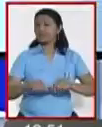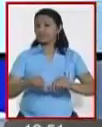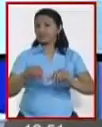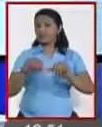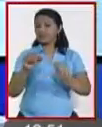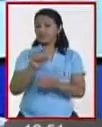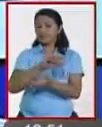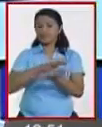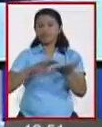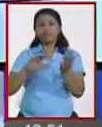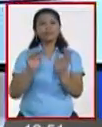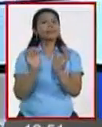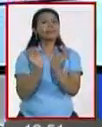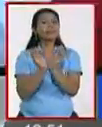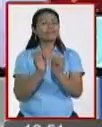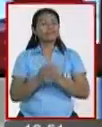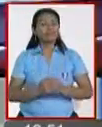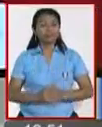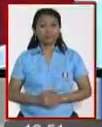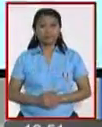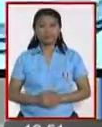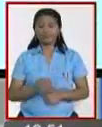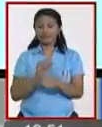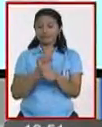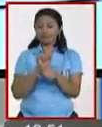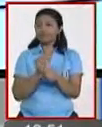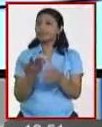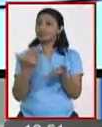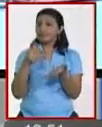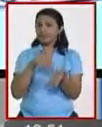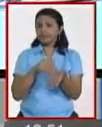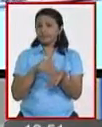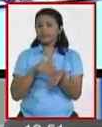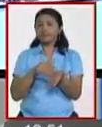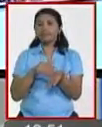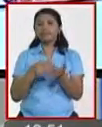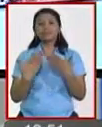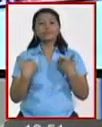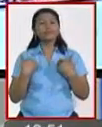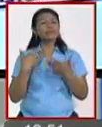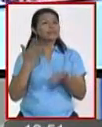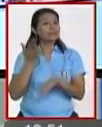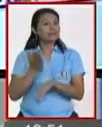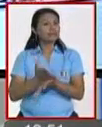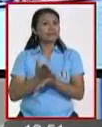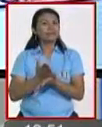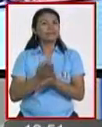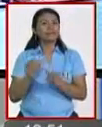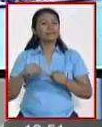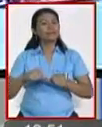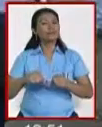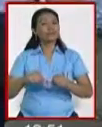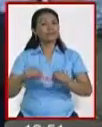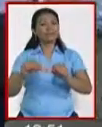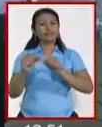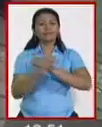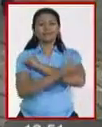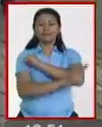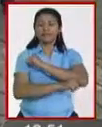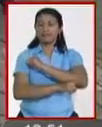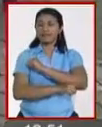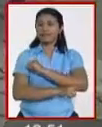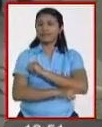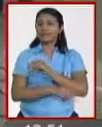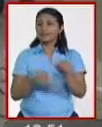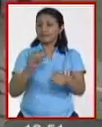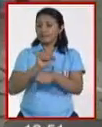Continúan los conflictos en la Caja Nacional de Salud. Los trabajadores nuevamente acatan un paro indefinido nacional. Con este